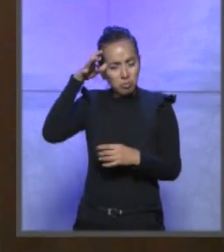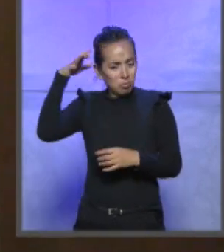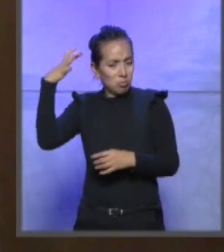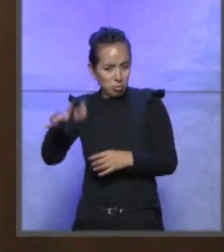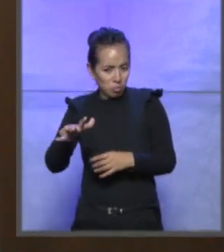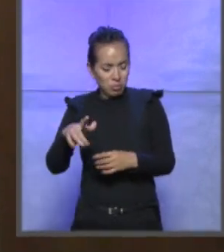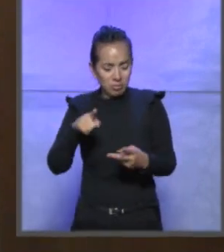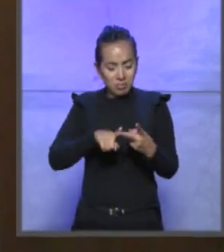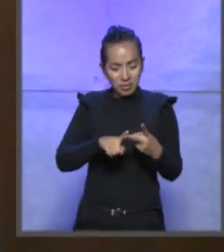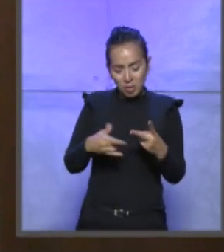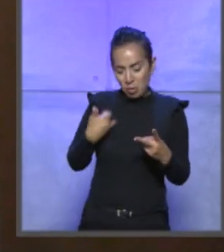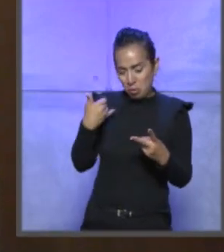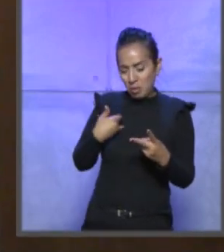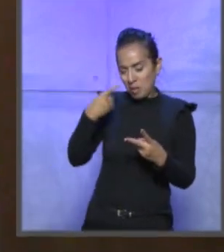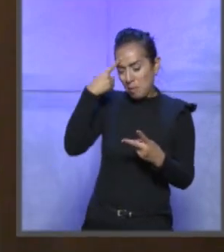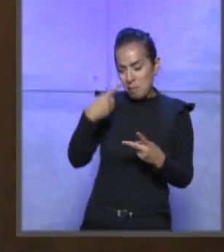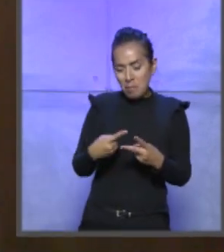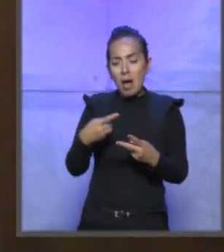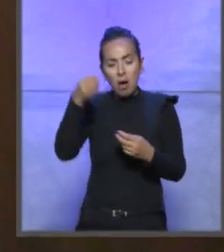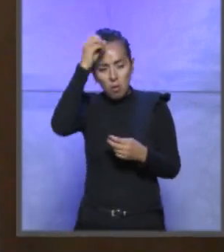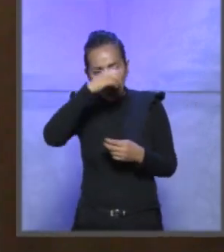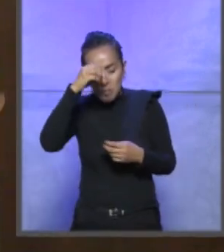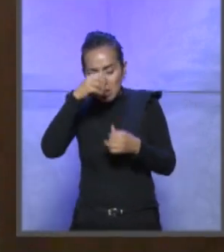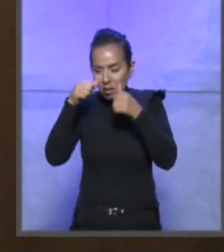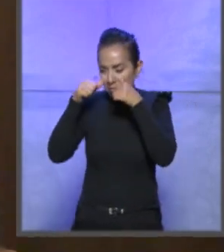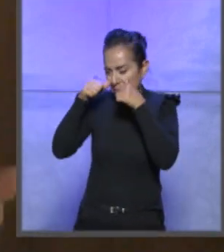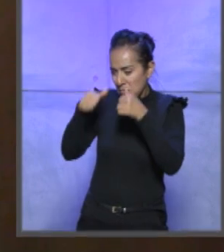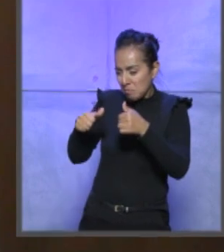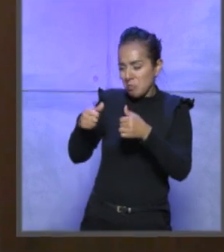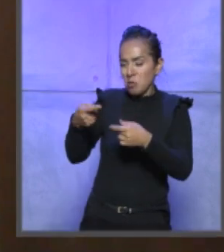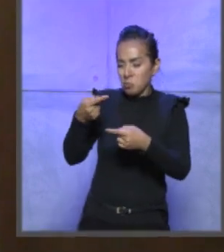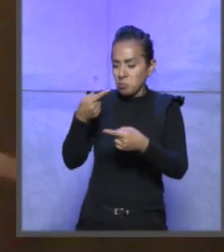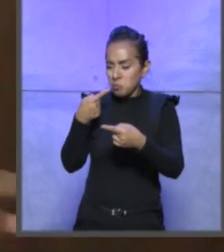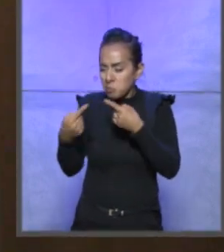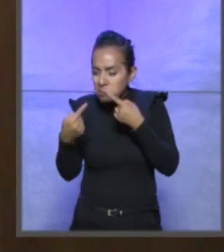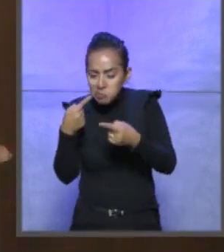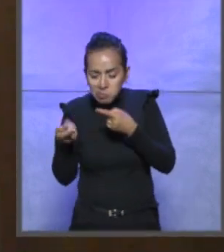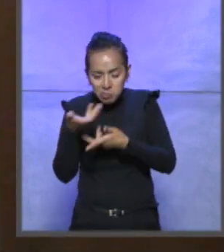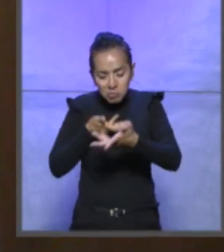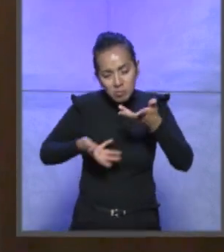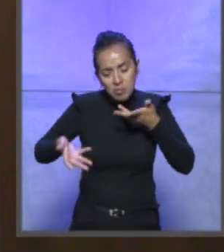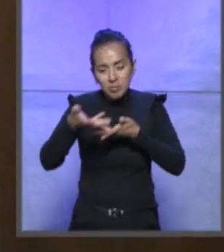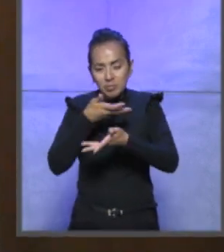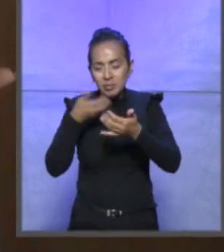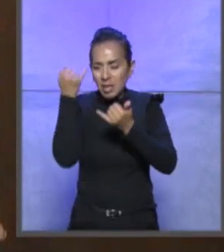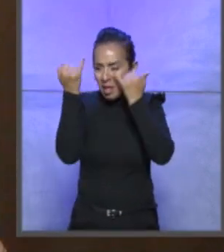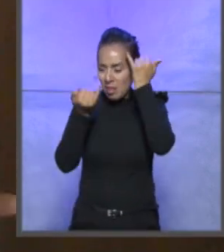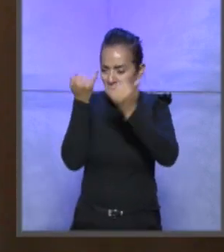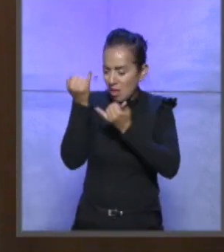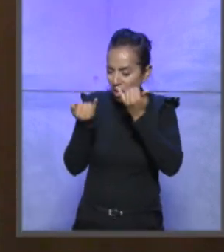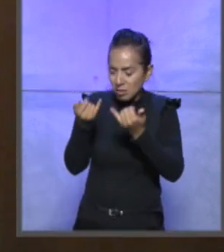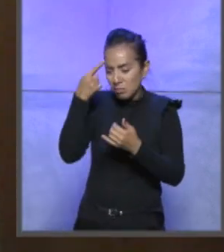tanto adultos como jóvenes, a escuchar y a opinar y a respetar y debatir y compartir esta diferencia